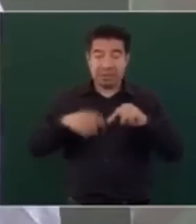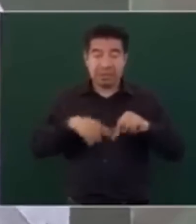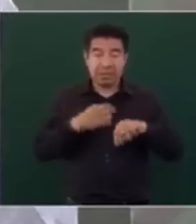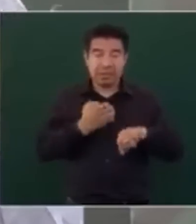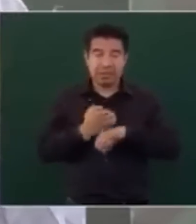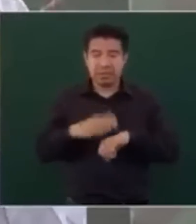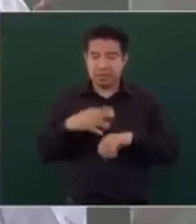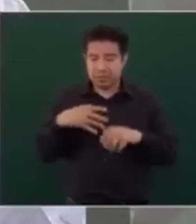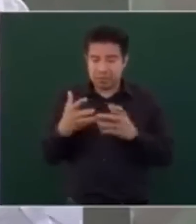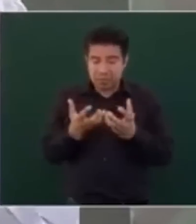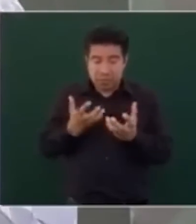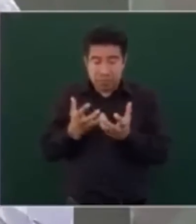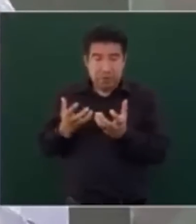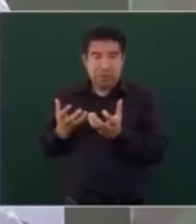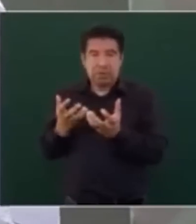México.